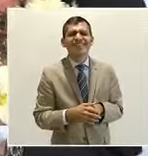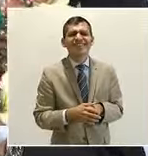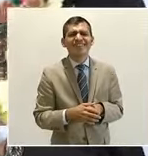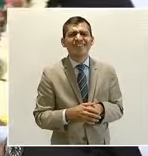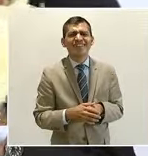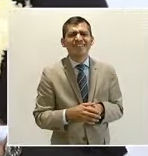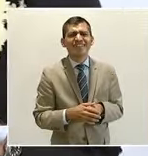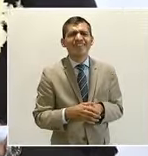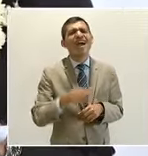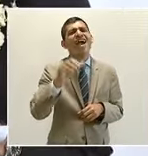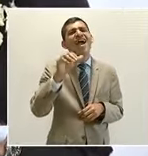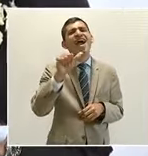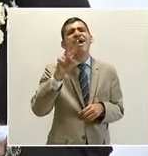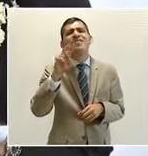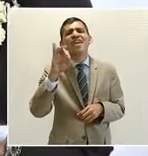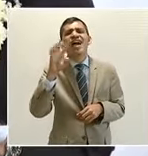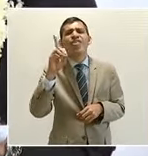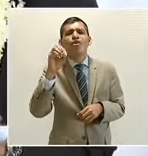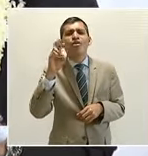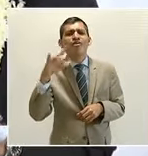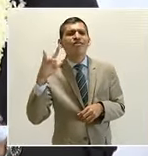nada de aviadores